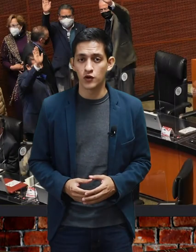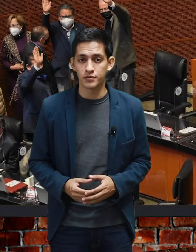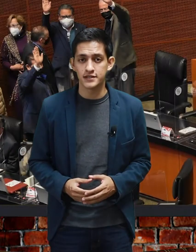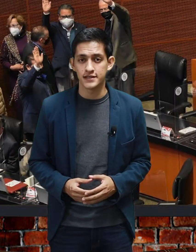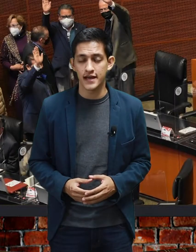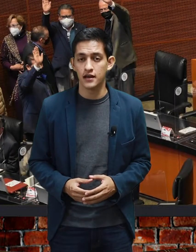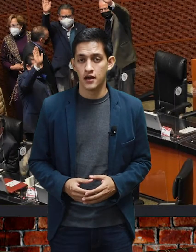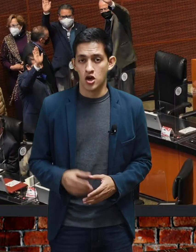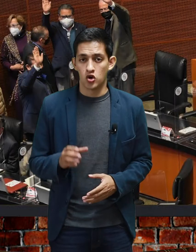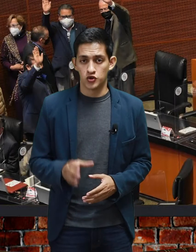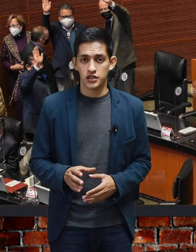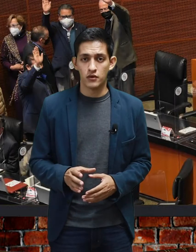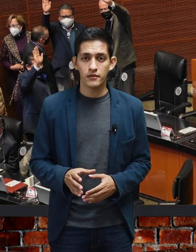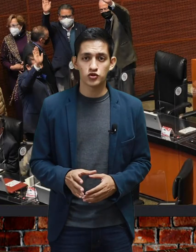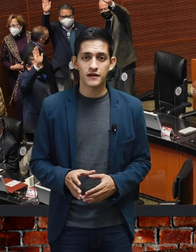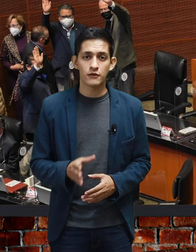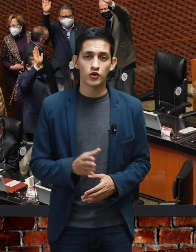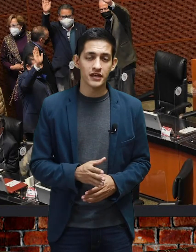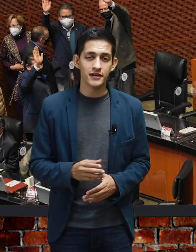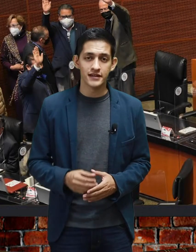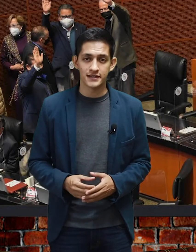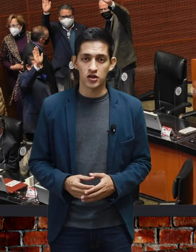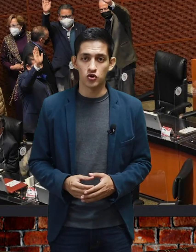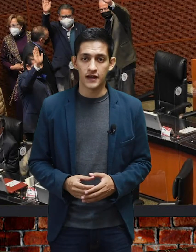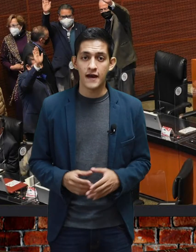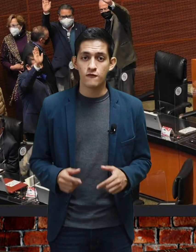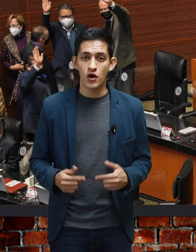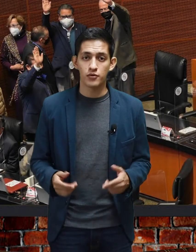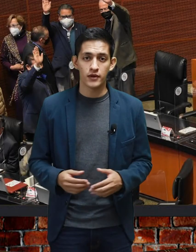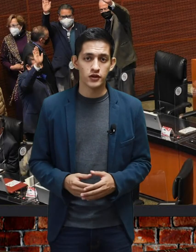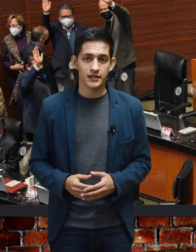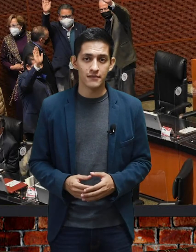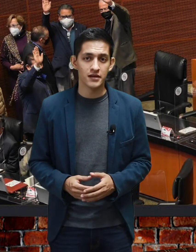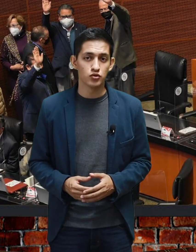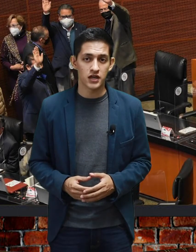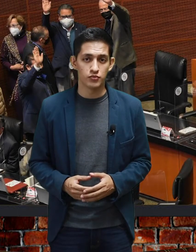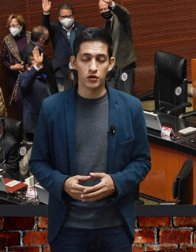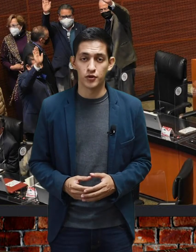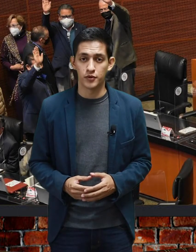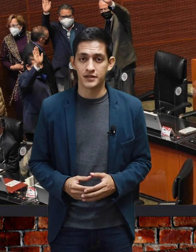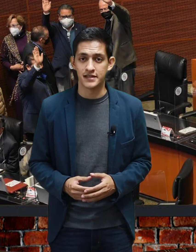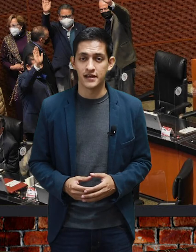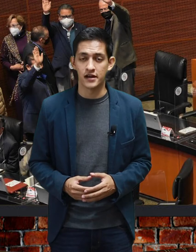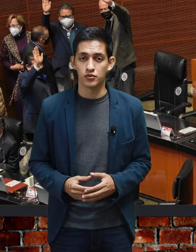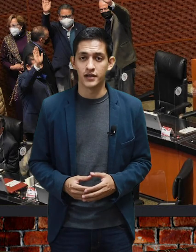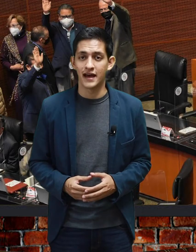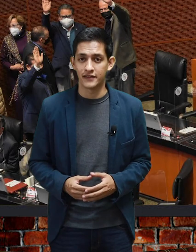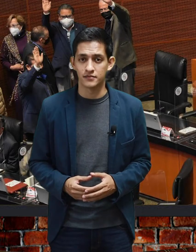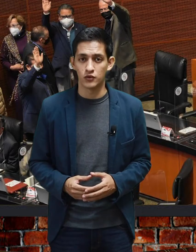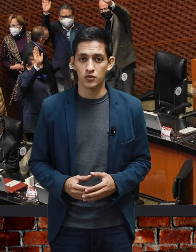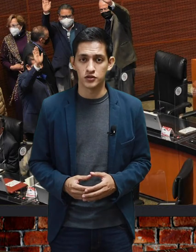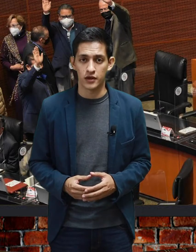eliminar el fuero presidencial. Con 89 votos a favor y 23 en contra, fue aprobado el dictamen impulsado por el propio presidente de la